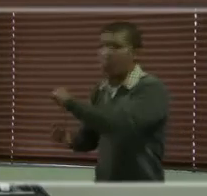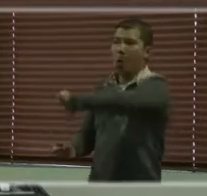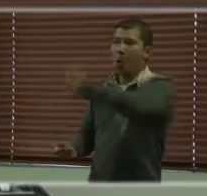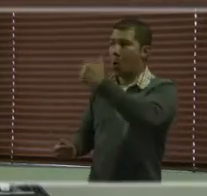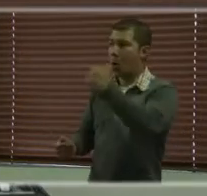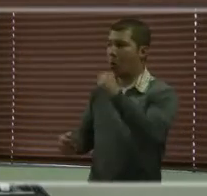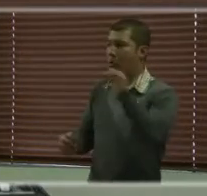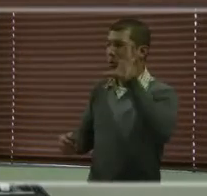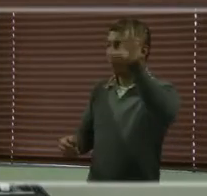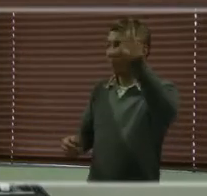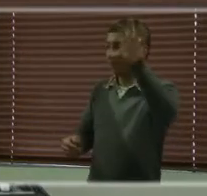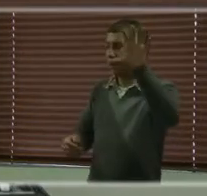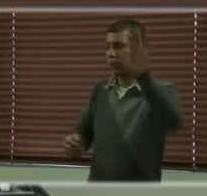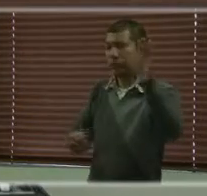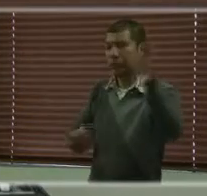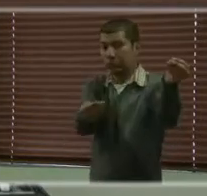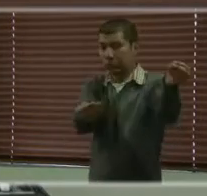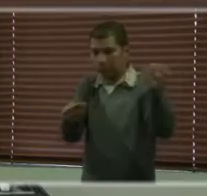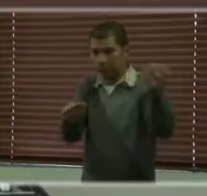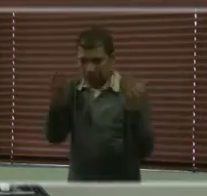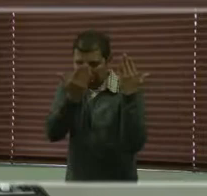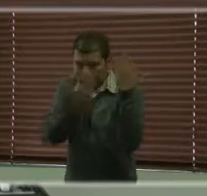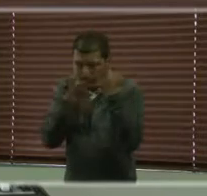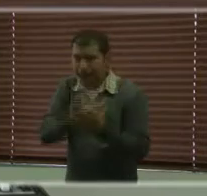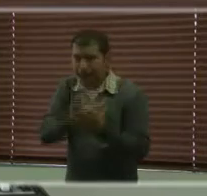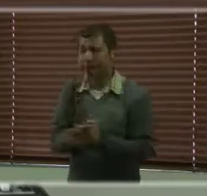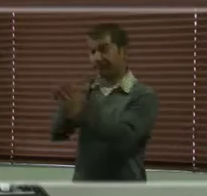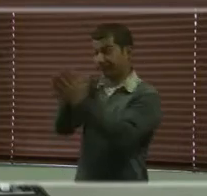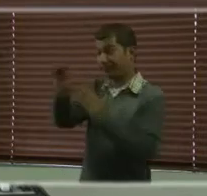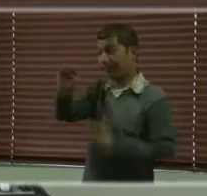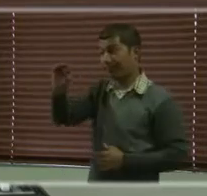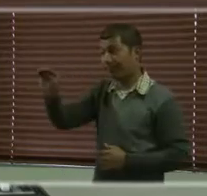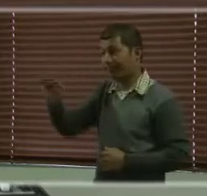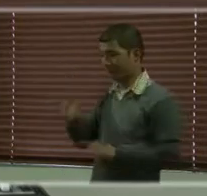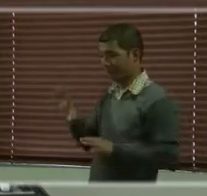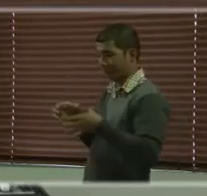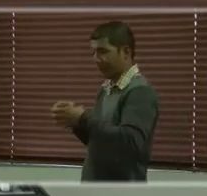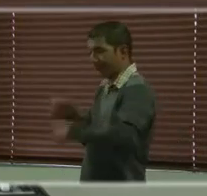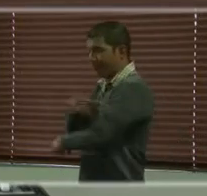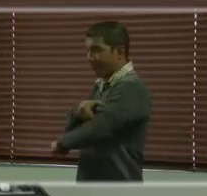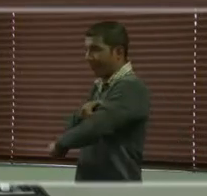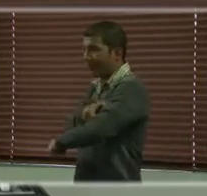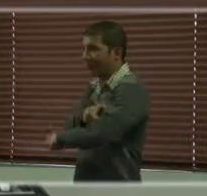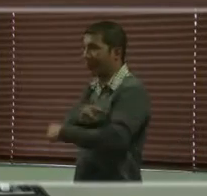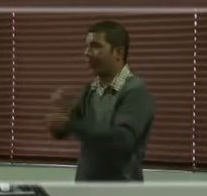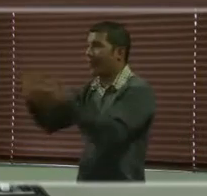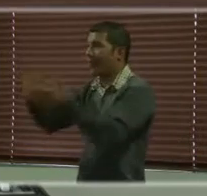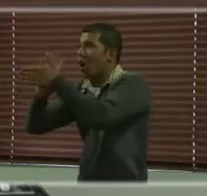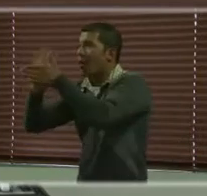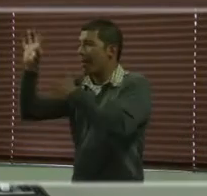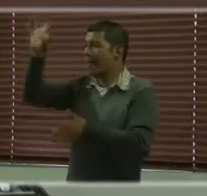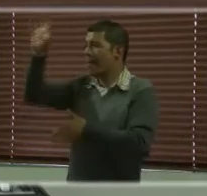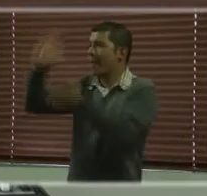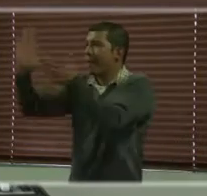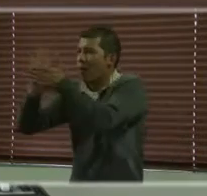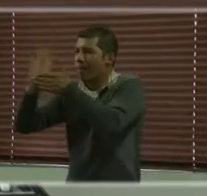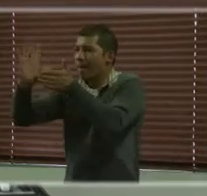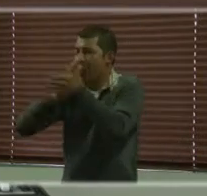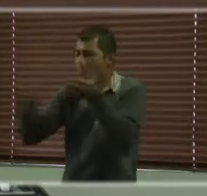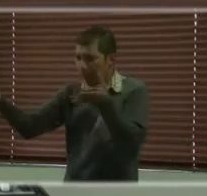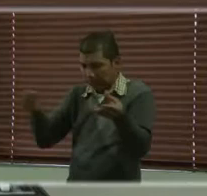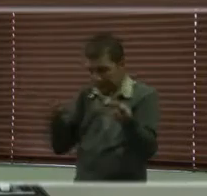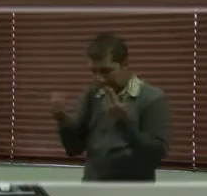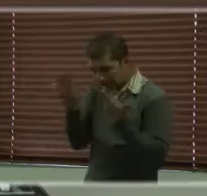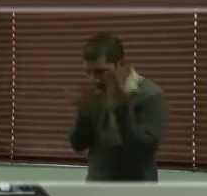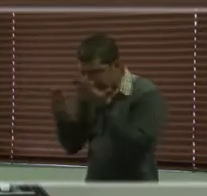de retraso como de 45 informes más o menos un